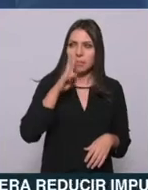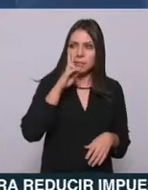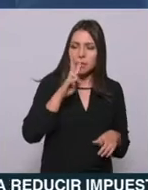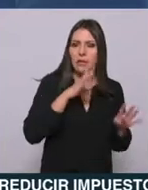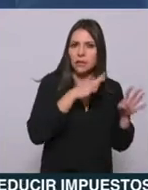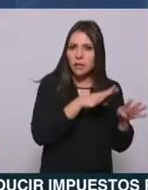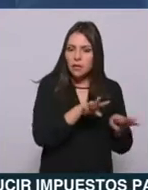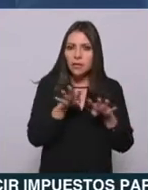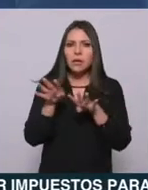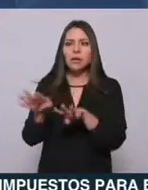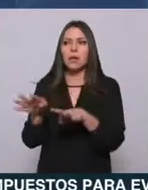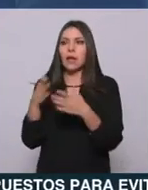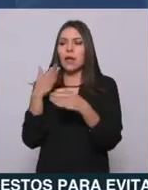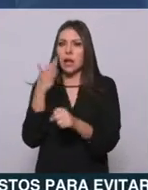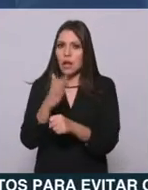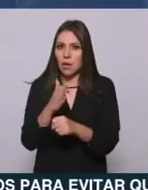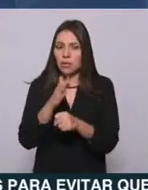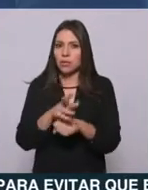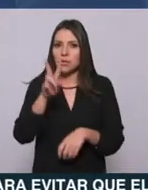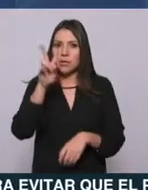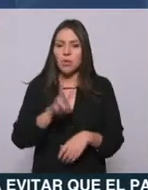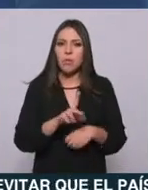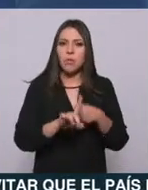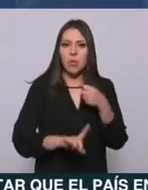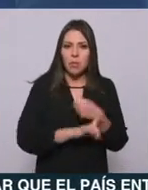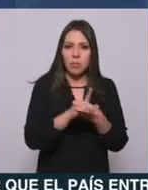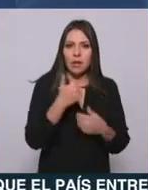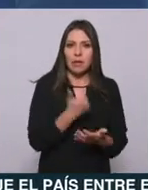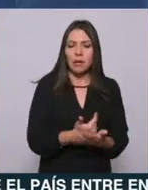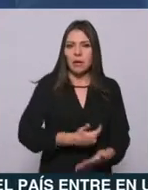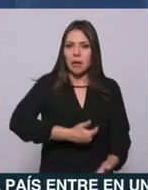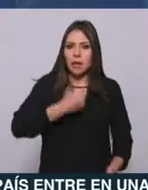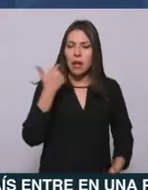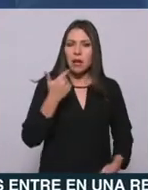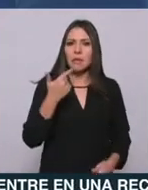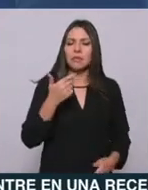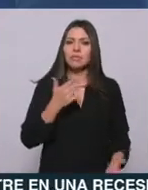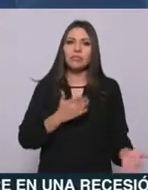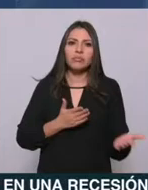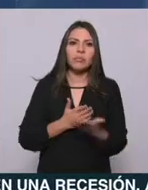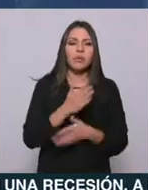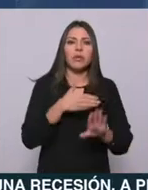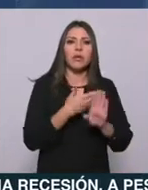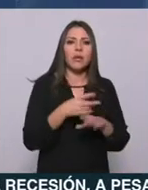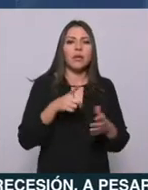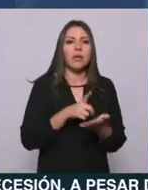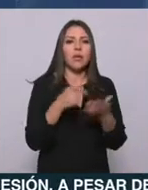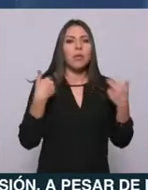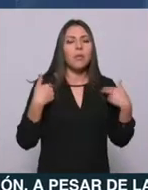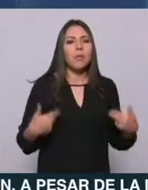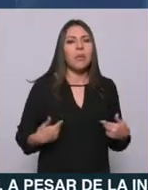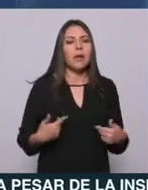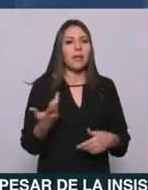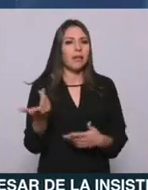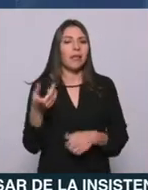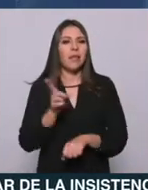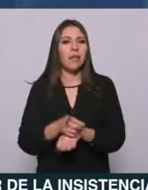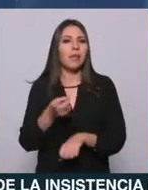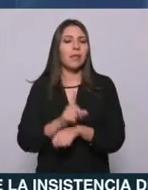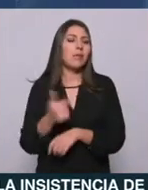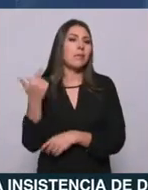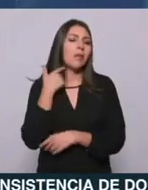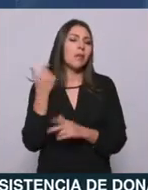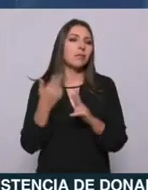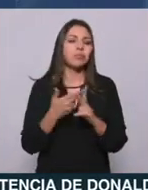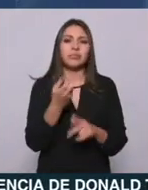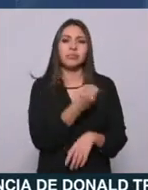pasando una grave crisis de derechos humanos, nos están asesinando día con día, o sea, diariamente asesinan a 10 mujeres, ¿no? Entonces eso